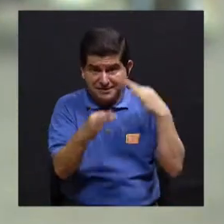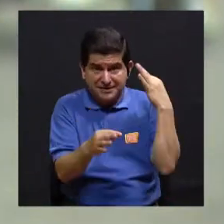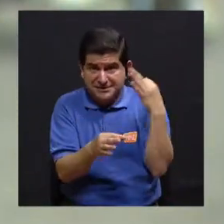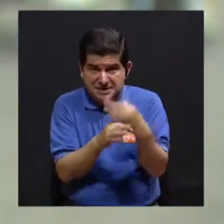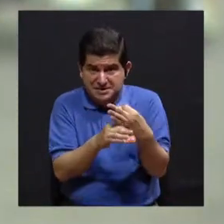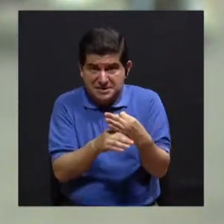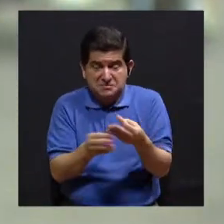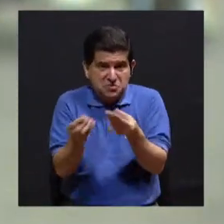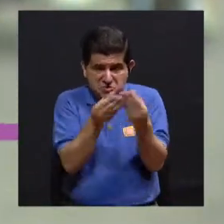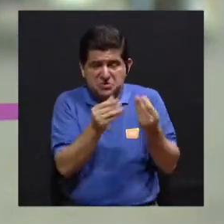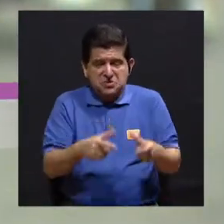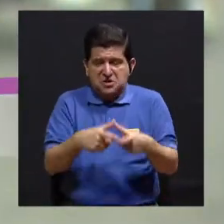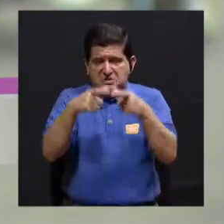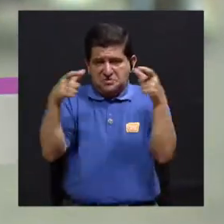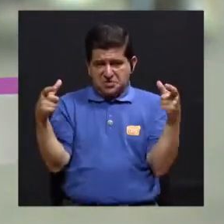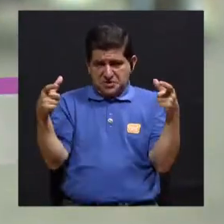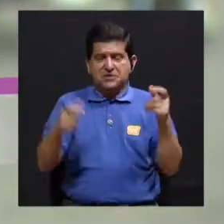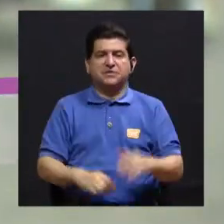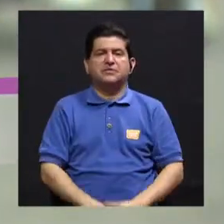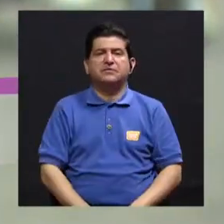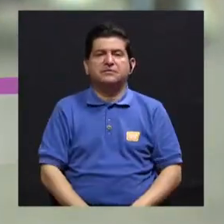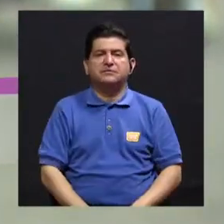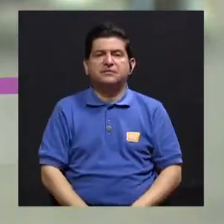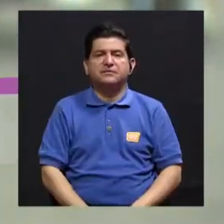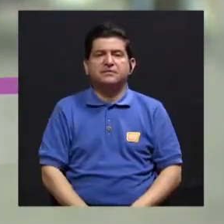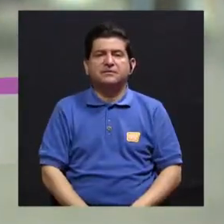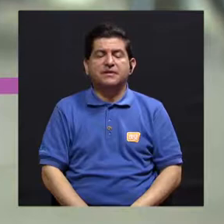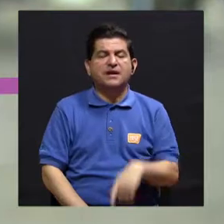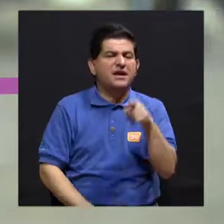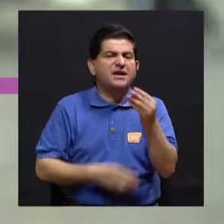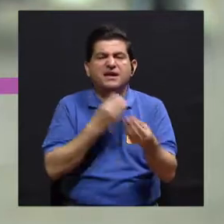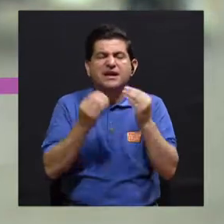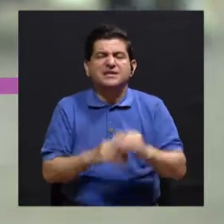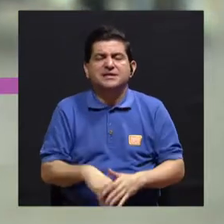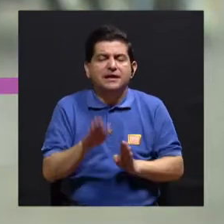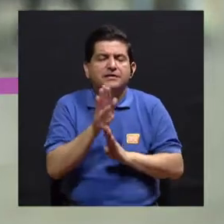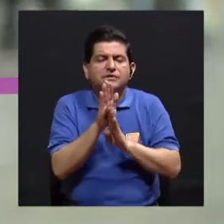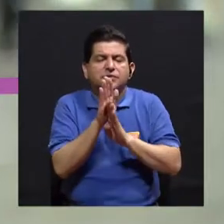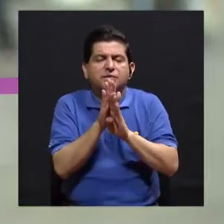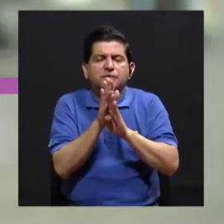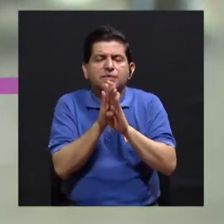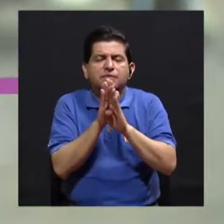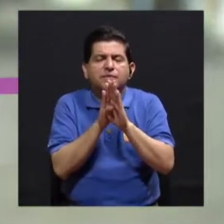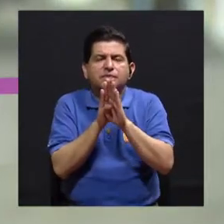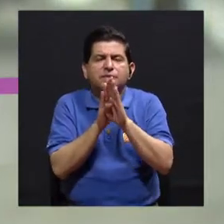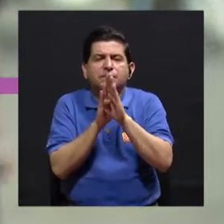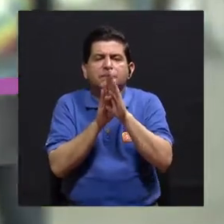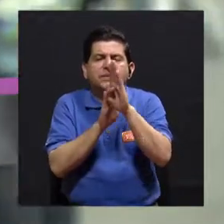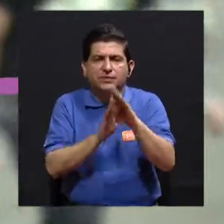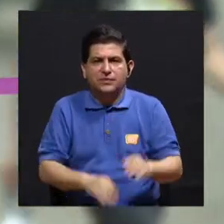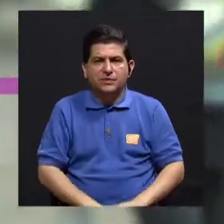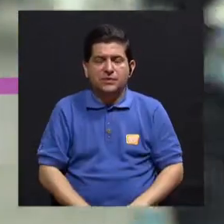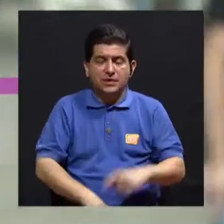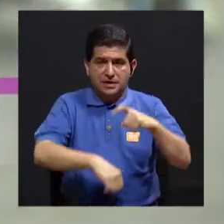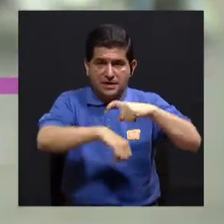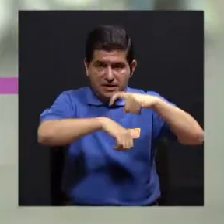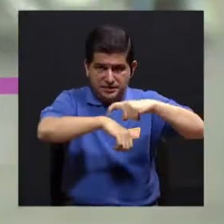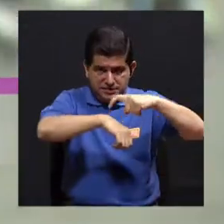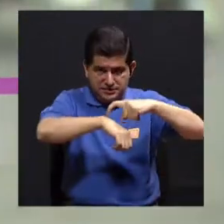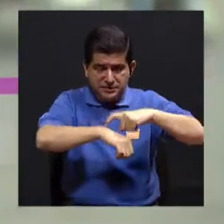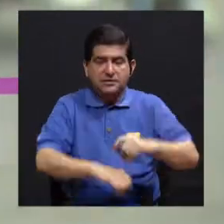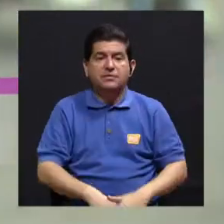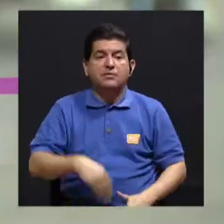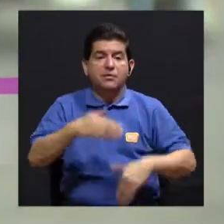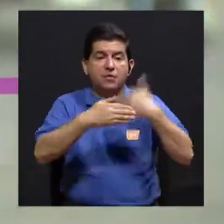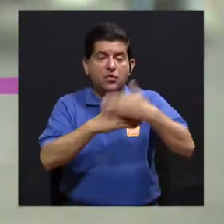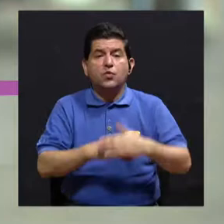terrestres en su mayoría, y lo que van a hacer es desarrollarse durante su estadio en la